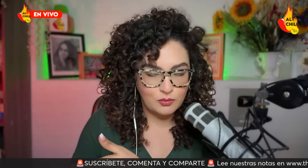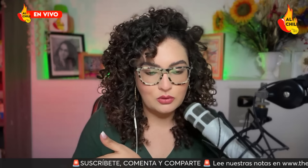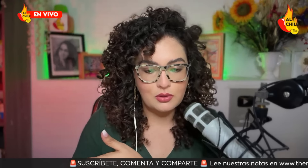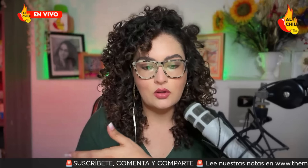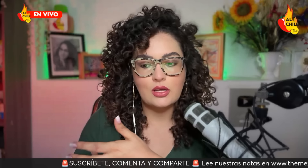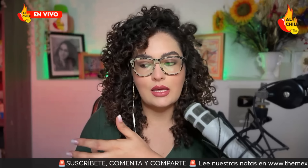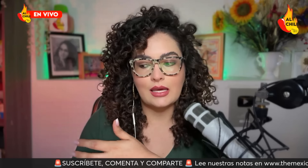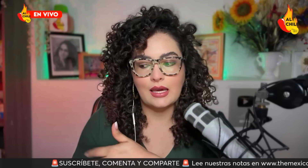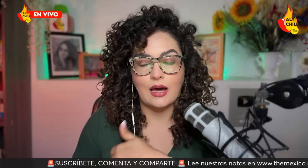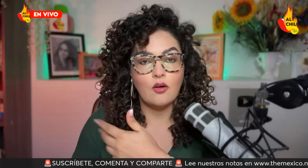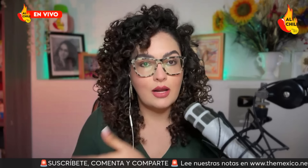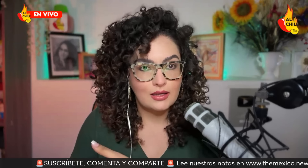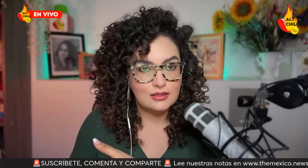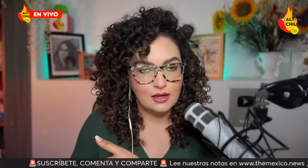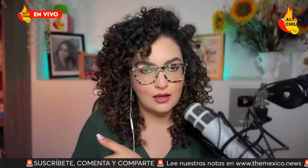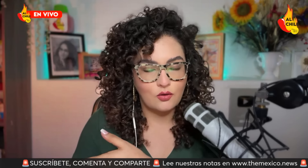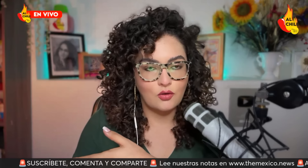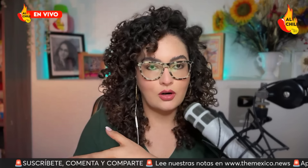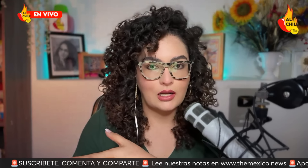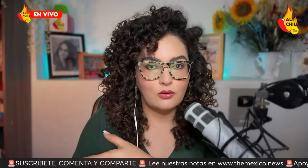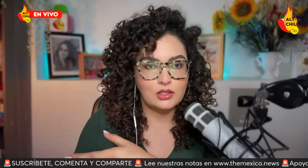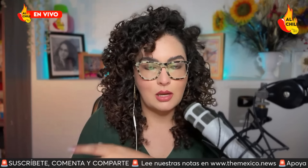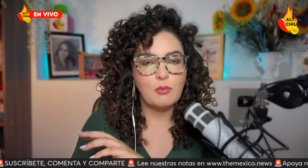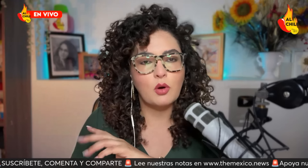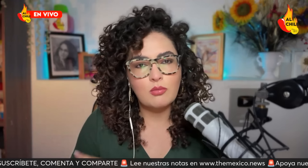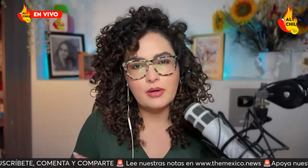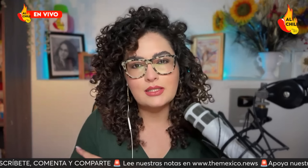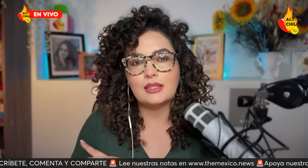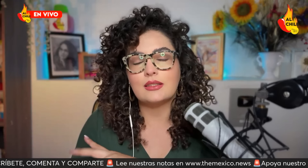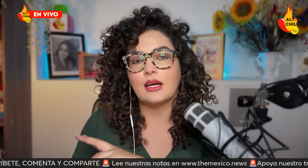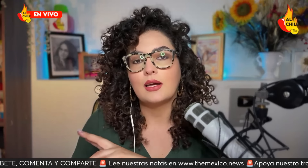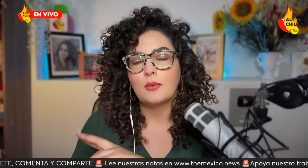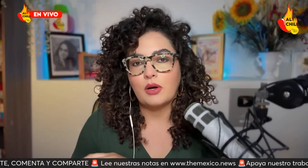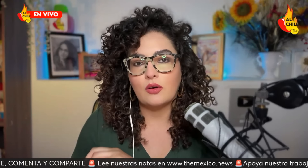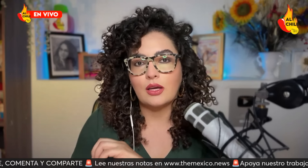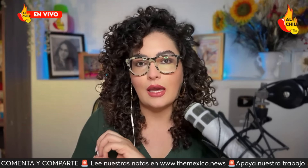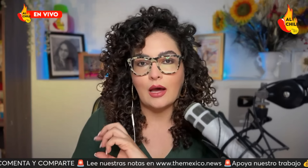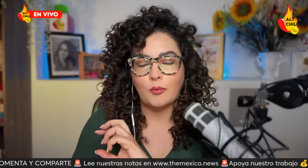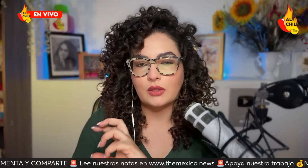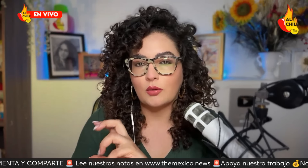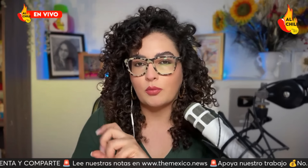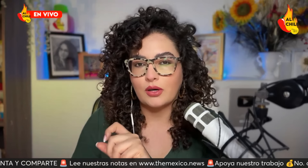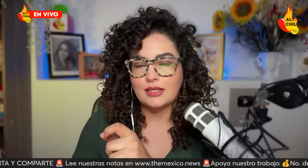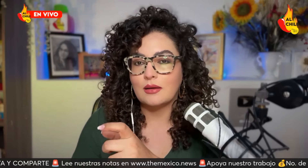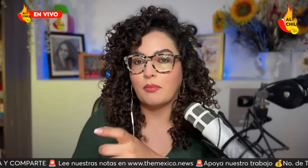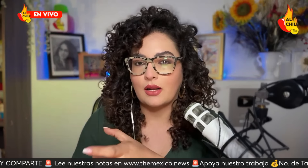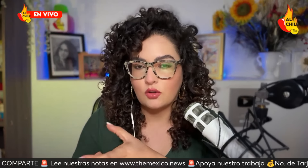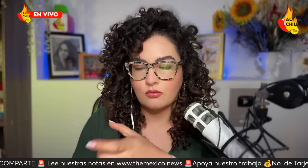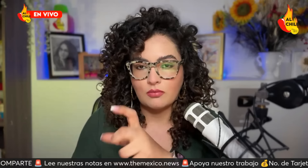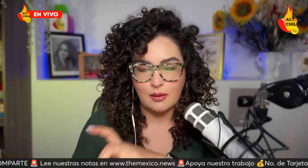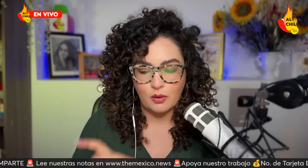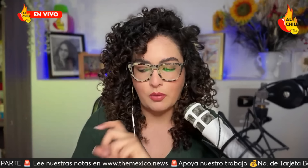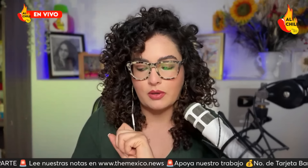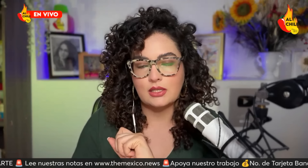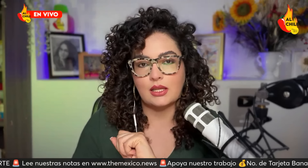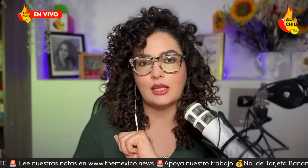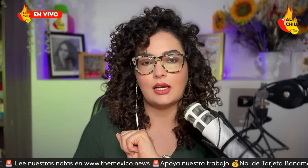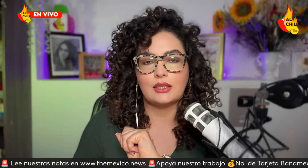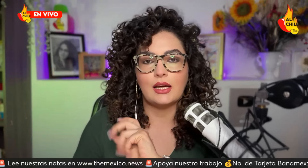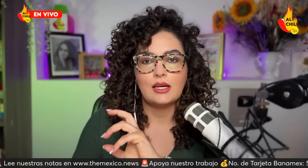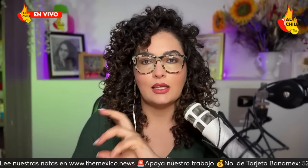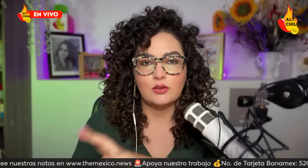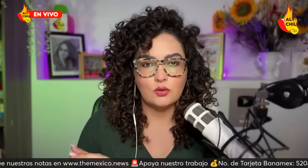Manuel López Obrador y que ahora estará con Claudia Sheinbaum como presidenta, pero que ha optado por esa separación. La propia